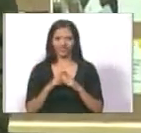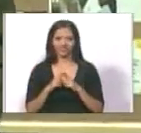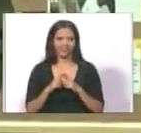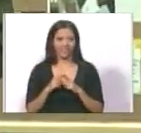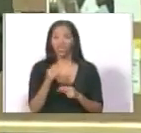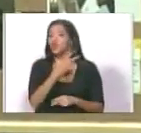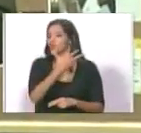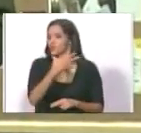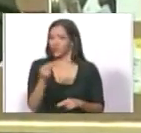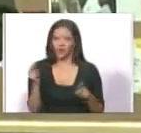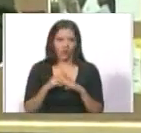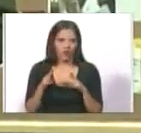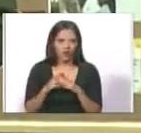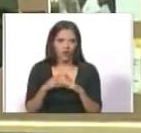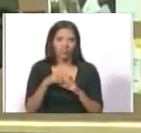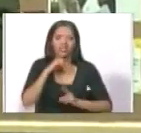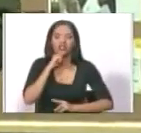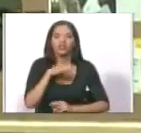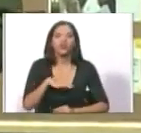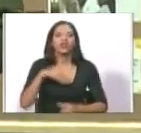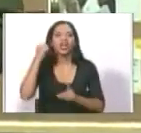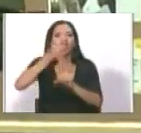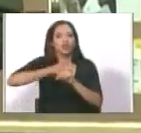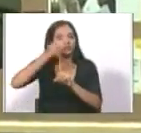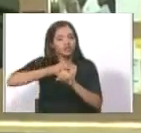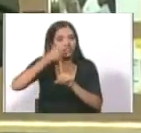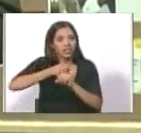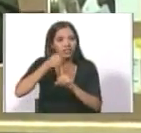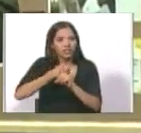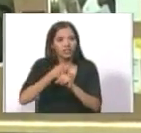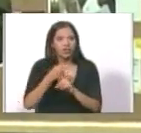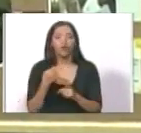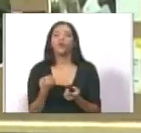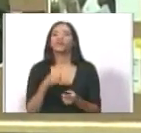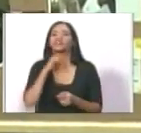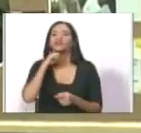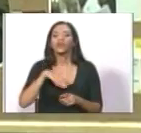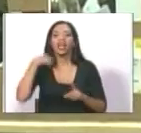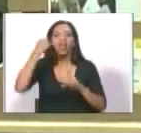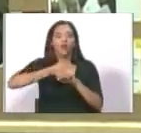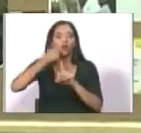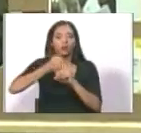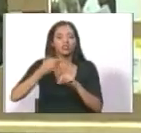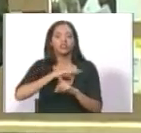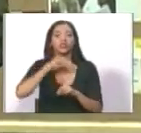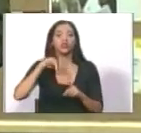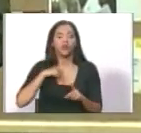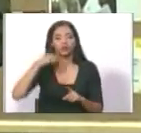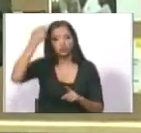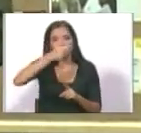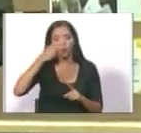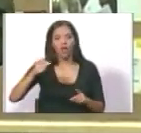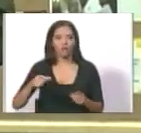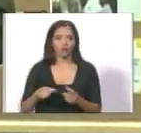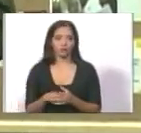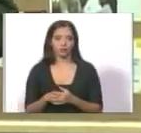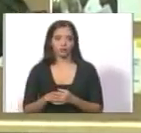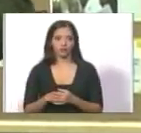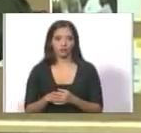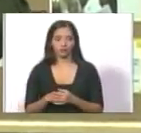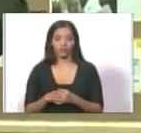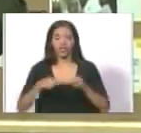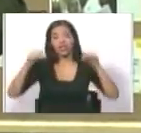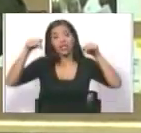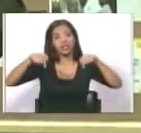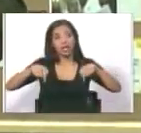nos conocen una historia de lucha. Una historia de luchas de nuestro pueblo. Que hoy,